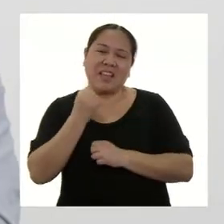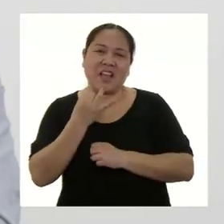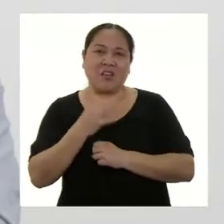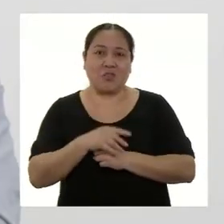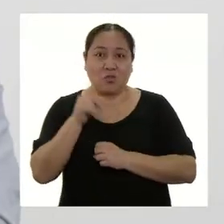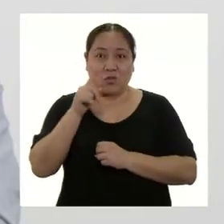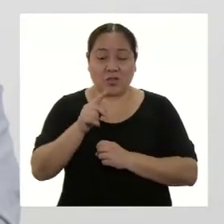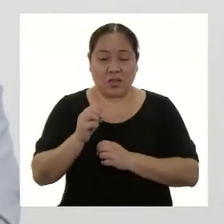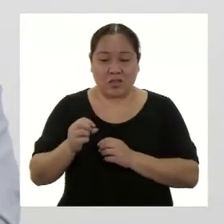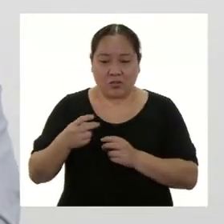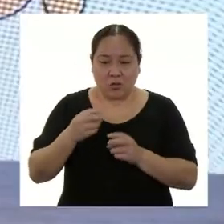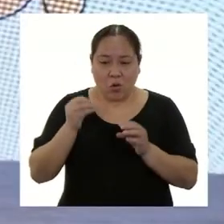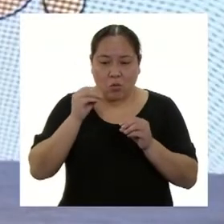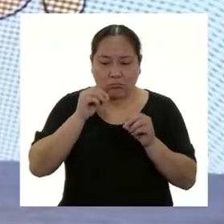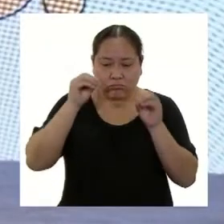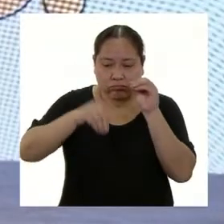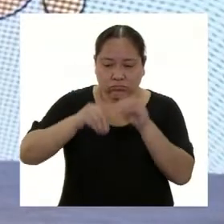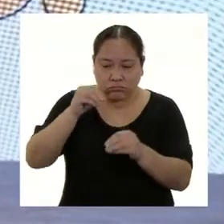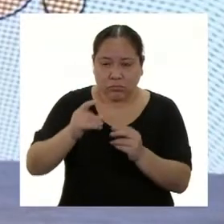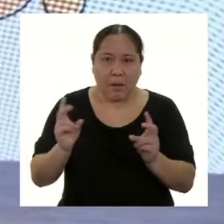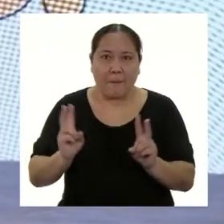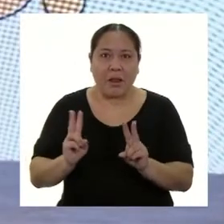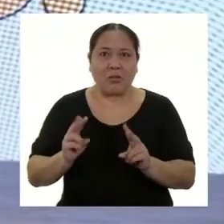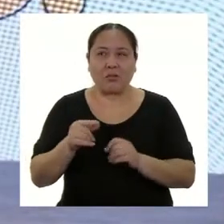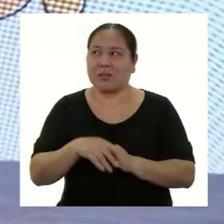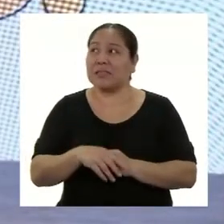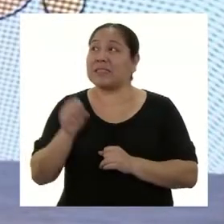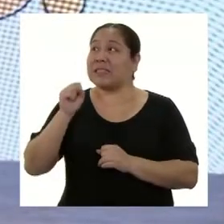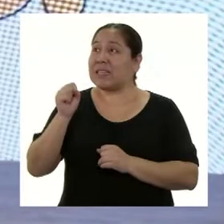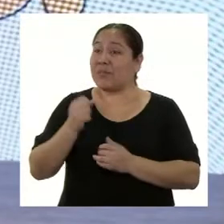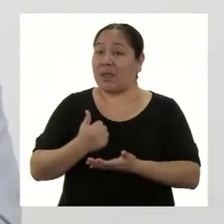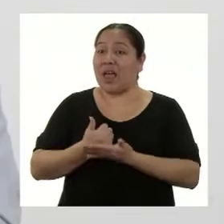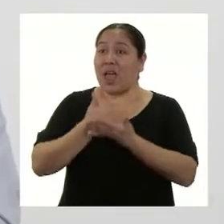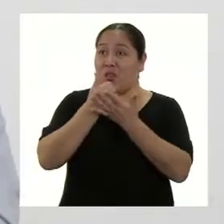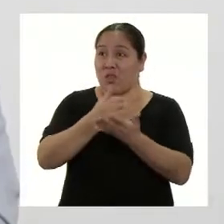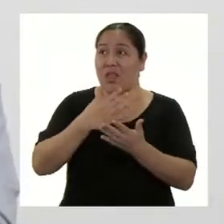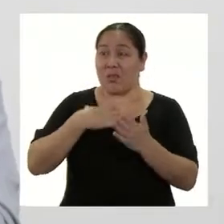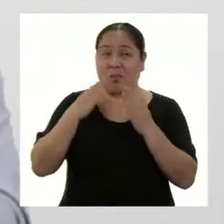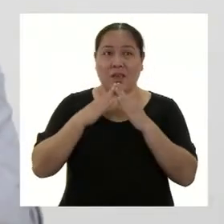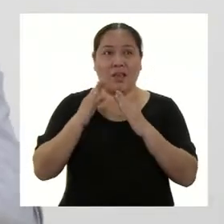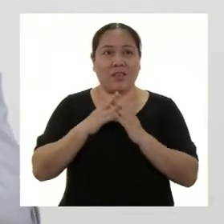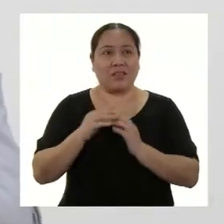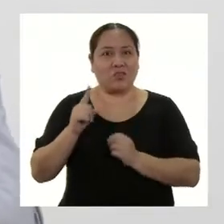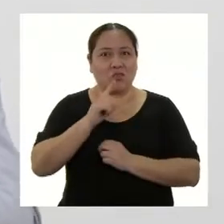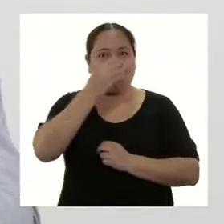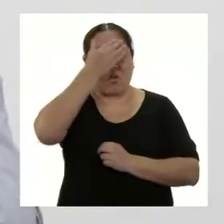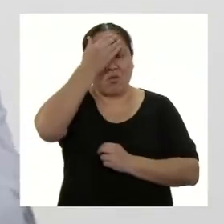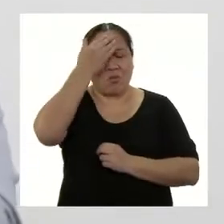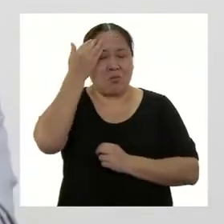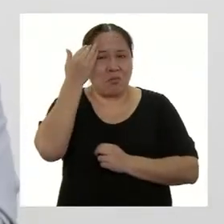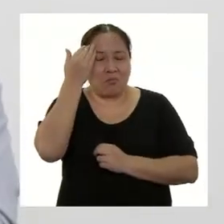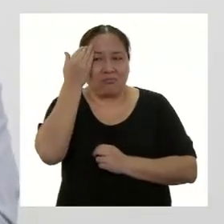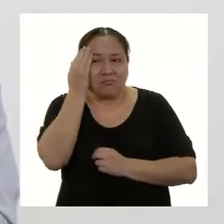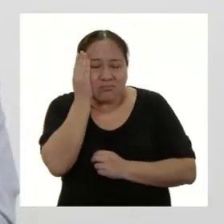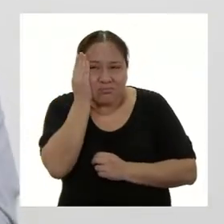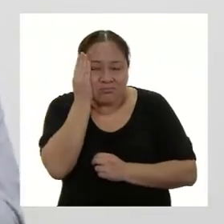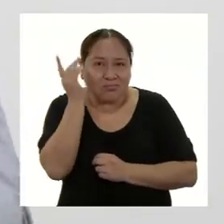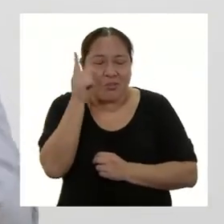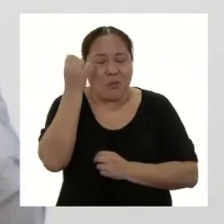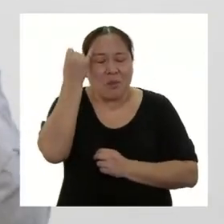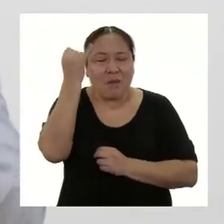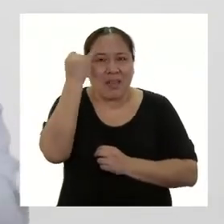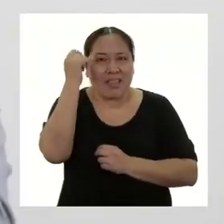¿estás cultivando verduras? Ese es mi proyecto para aportar con el ahorro en casa. Nunca te imaginé cosechando, pero me